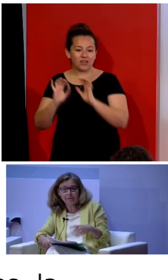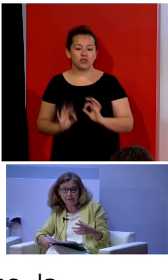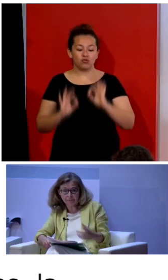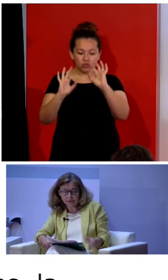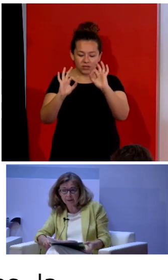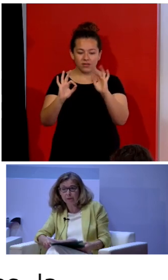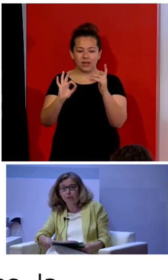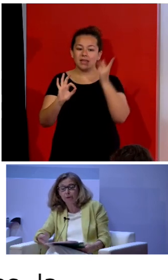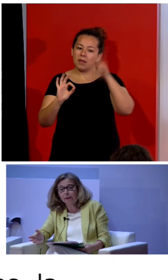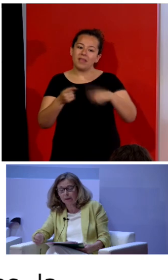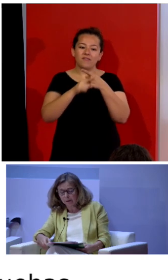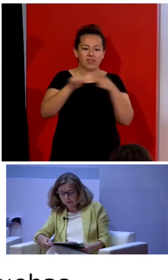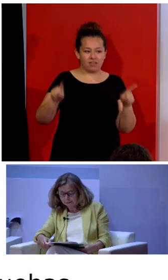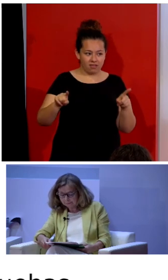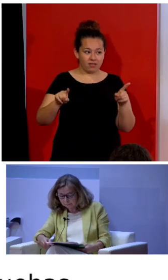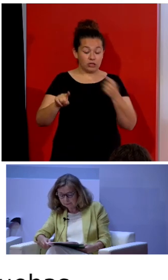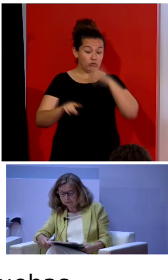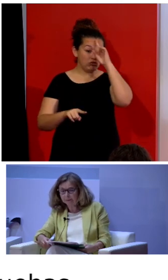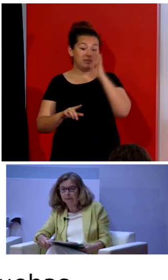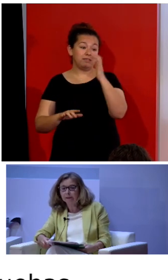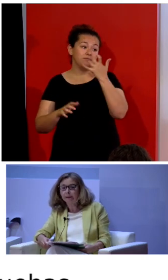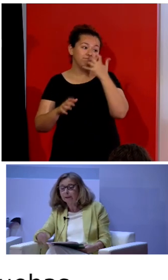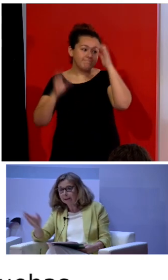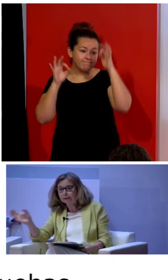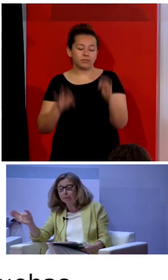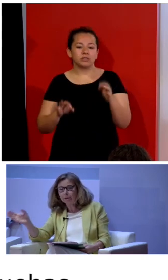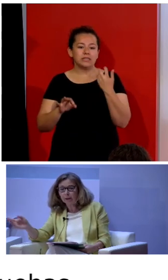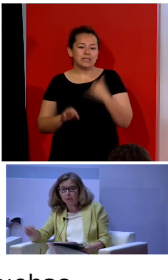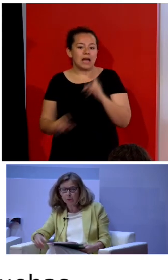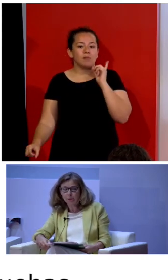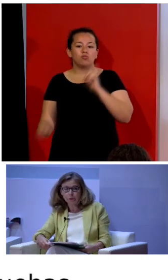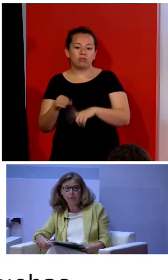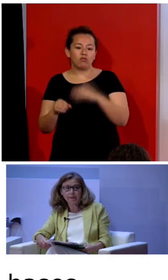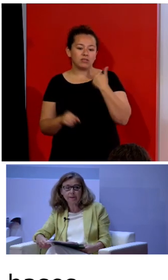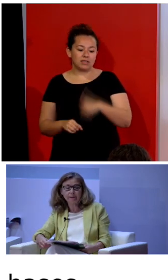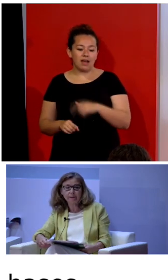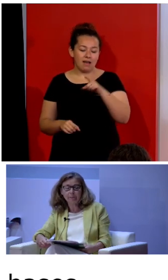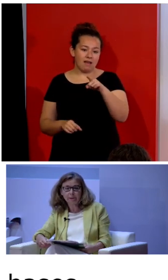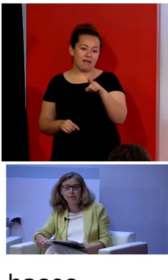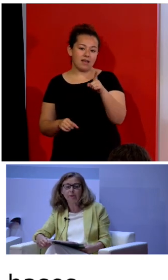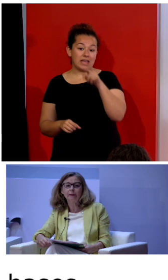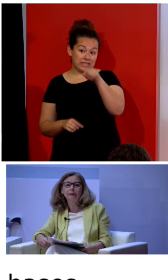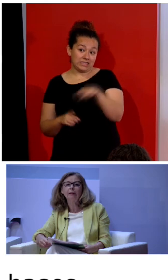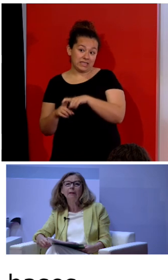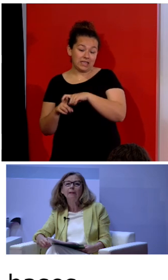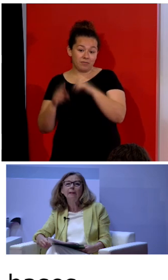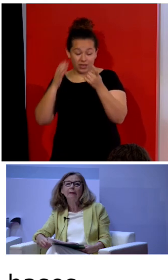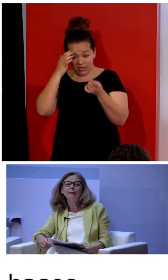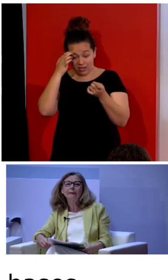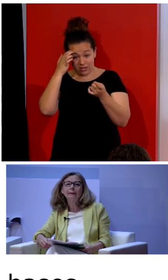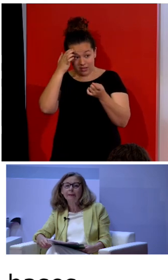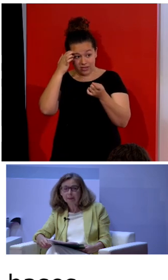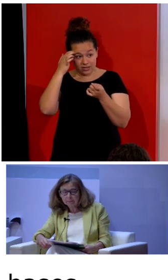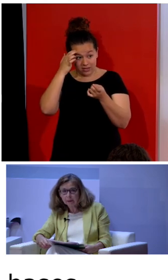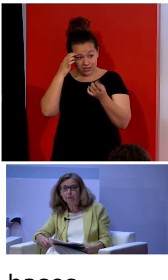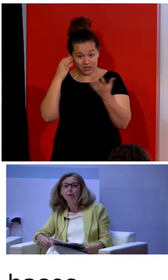bases diferenciadas. Yo no sé exactamente si ya se ha apuntado sobre este aspecto que